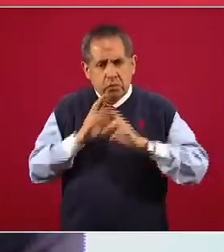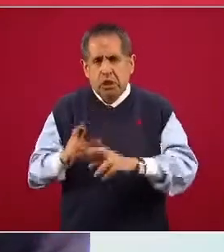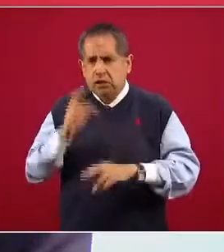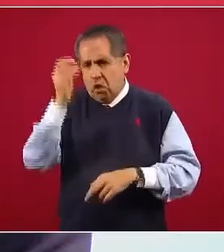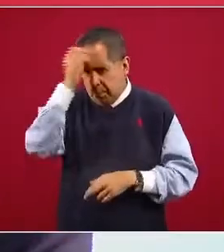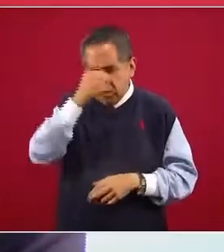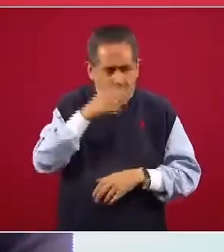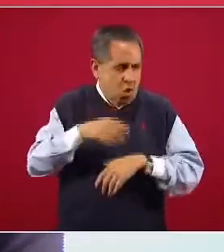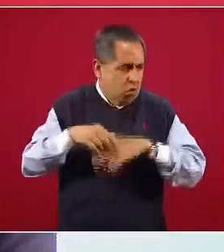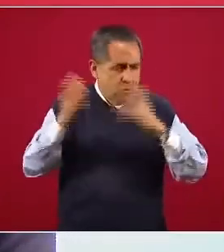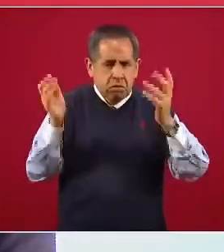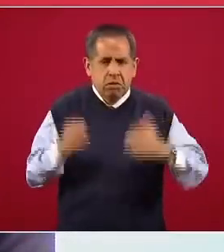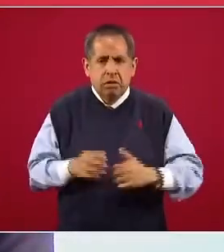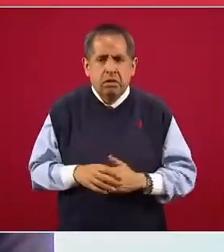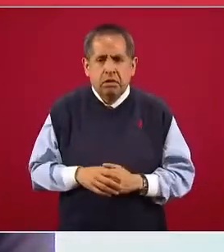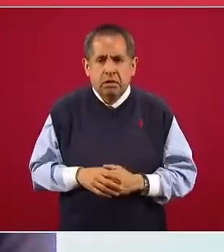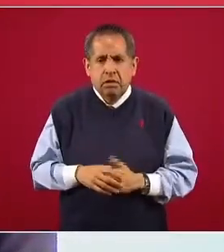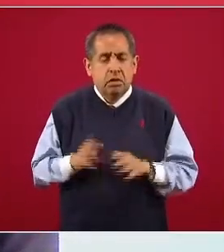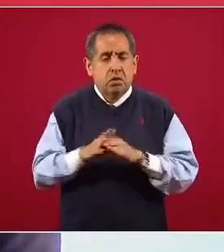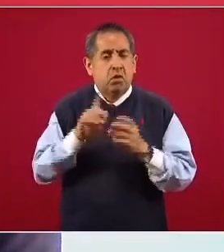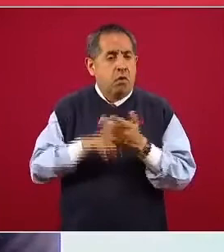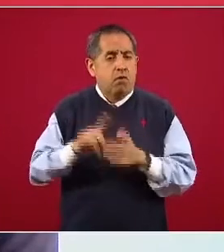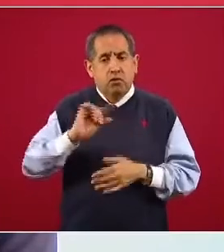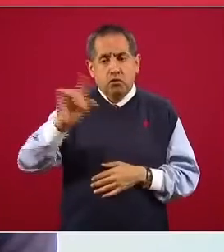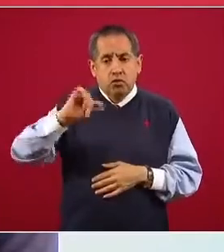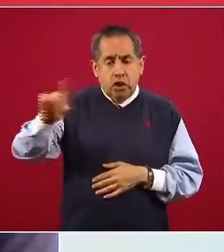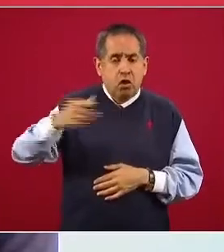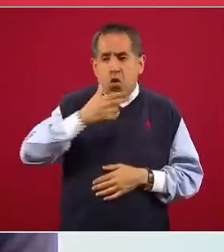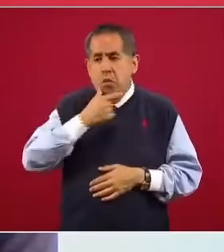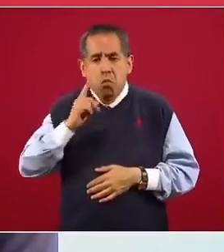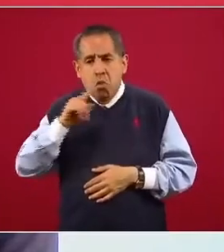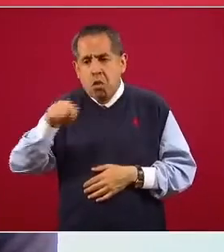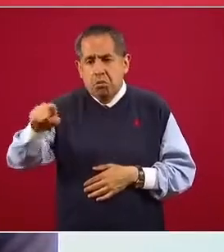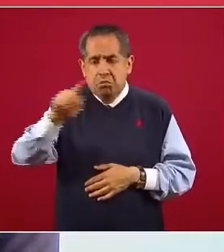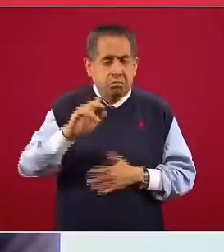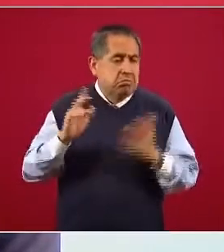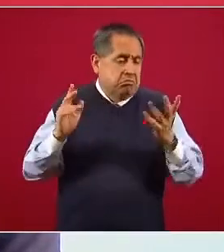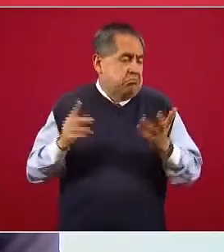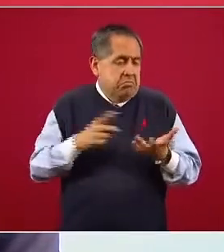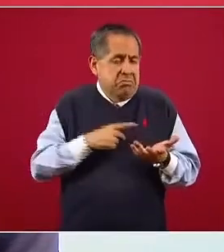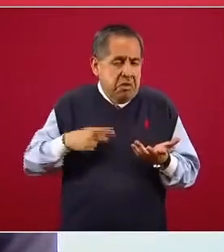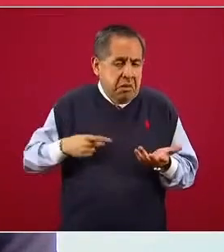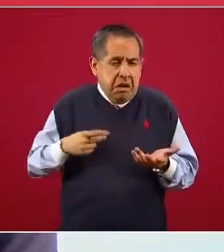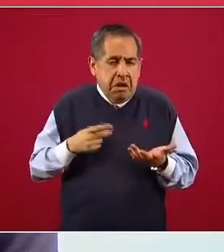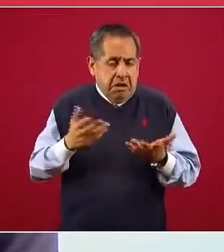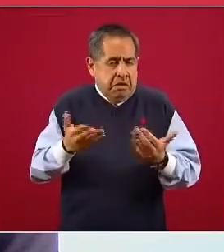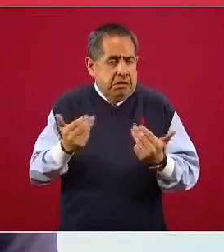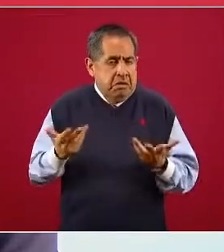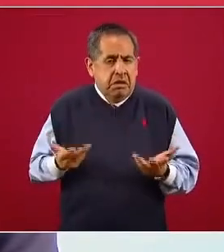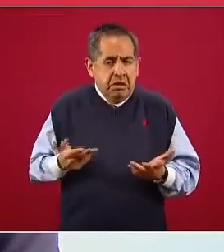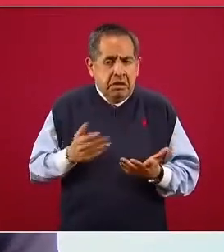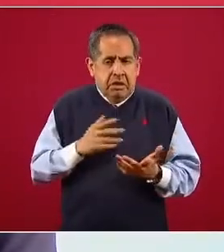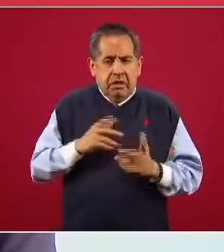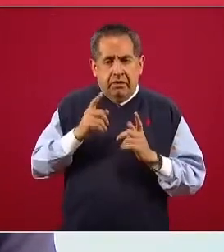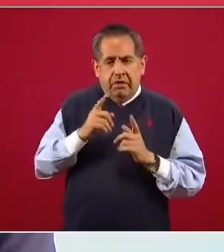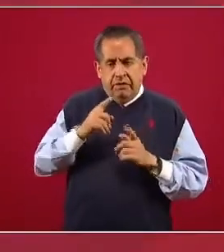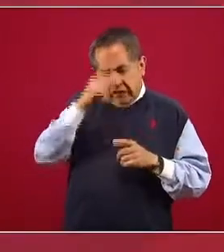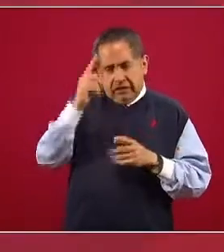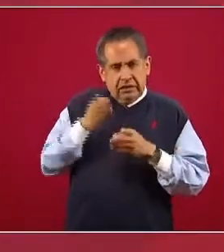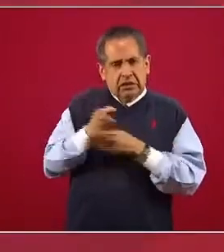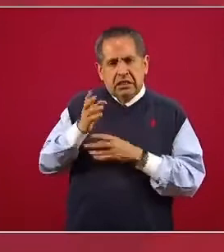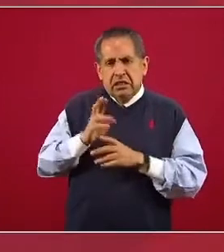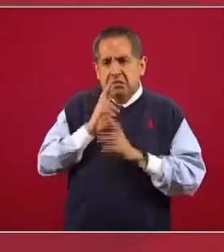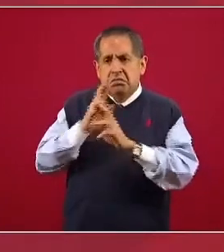respuesta, opinión de un funcionario o funcionaria pública debe tener fácil el